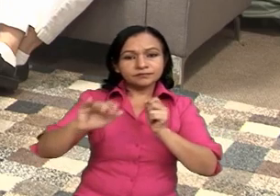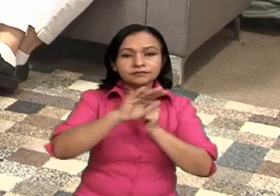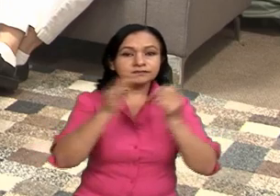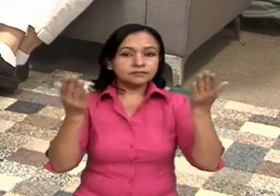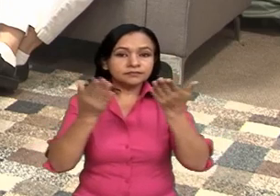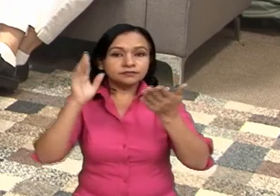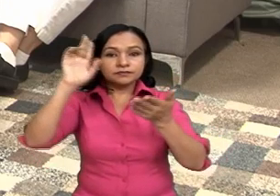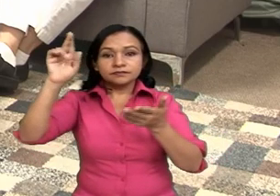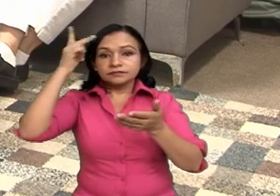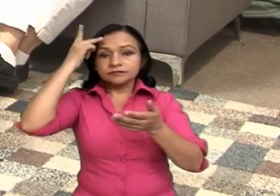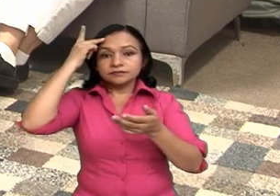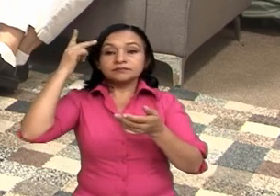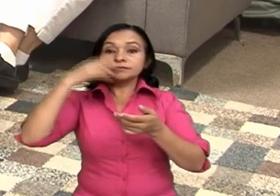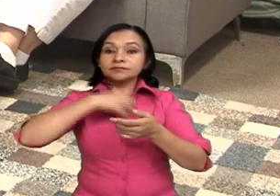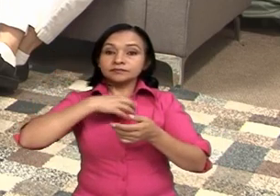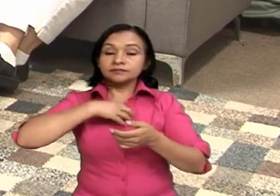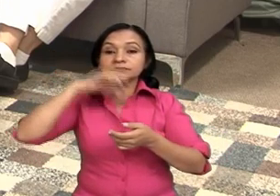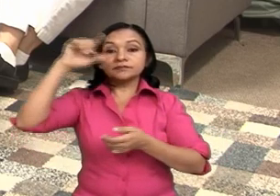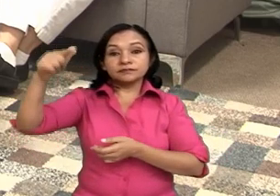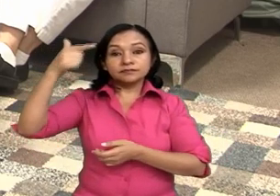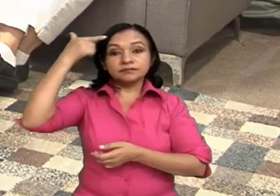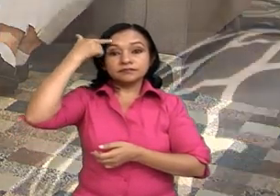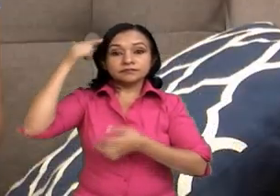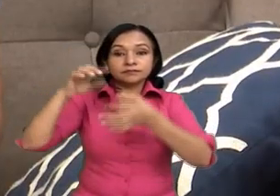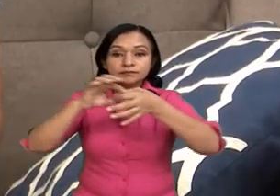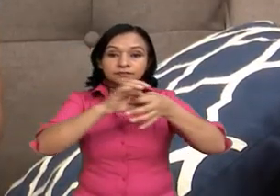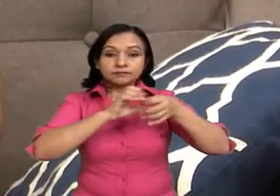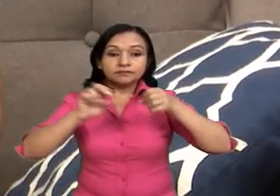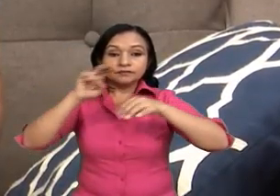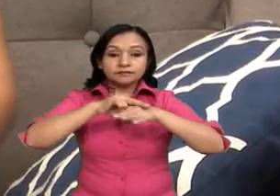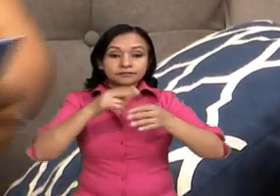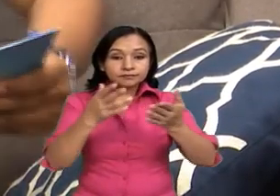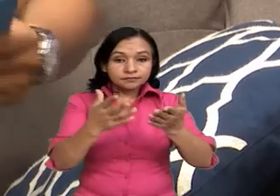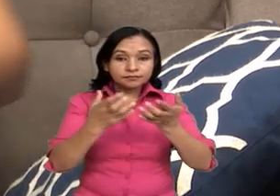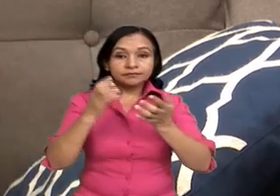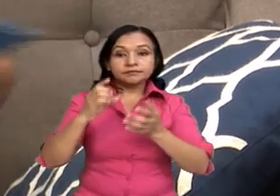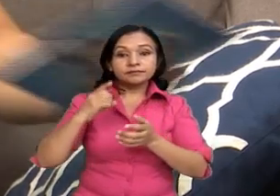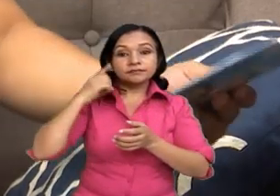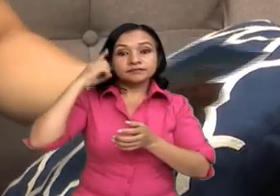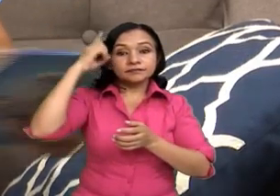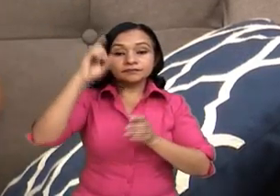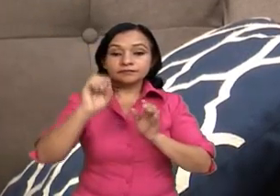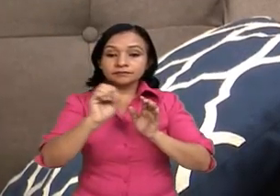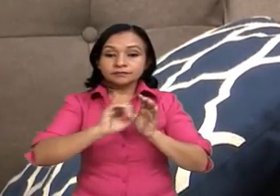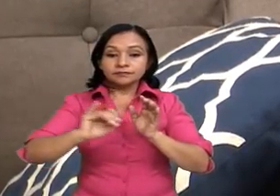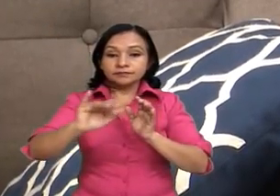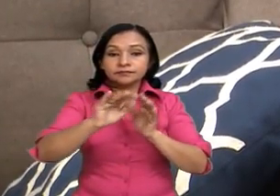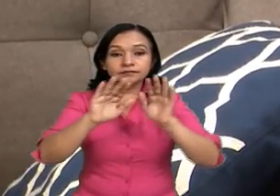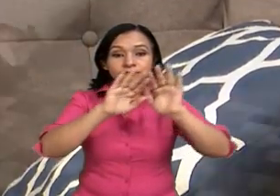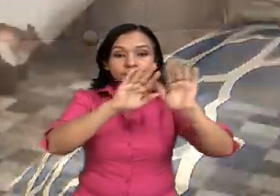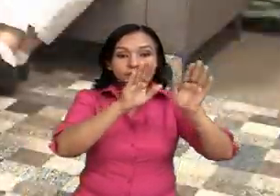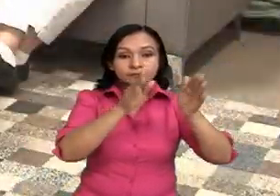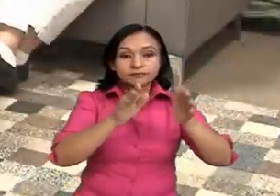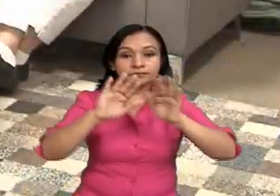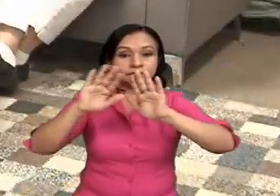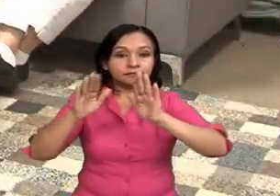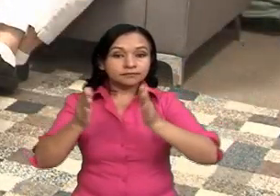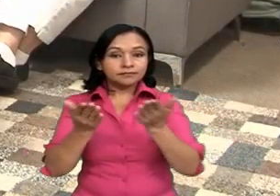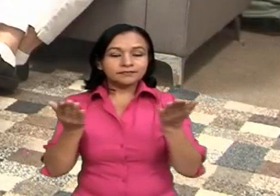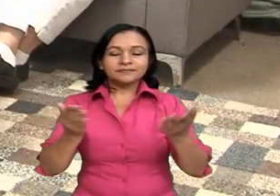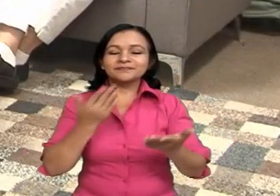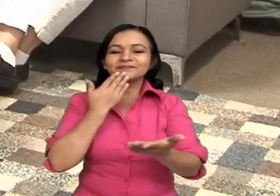de Reconciliación y Unidad Nacional viene tejiendo para favorecer el desarrollo de las mujeres y la interacción y su desarrollo con la sociedad nicaragüense. Muy